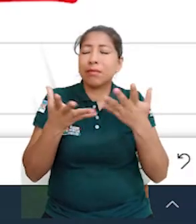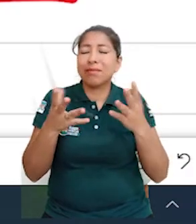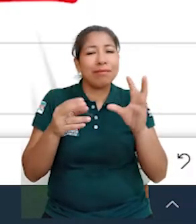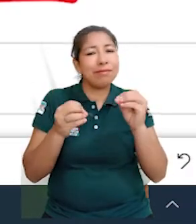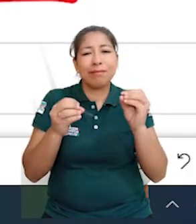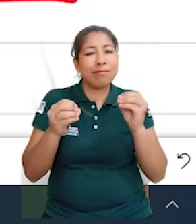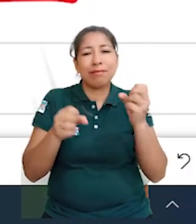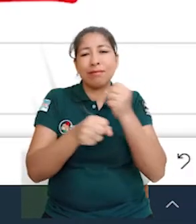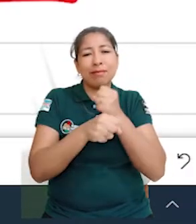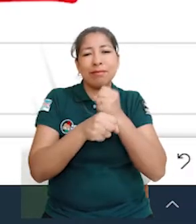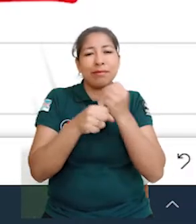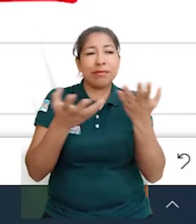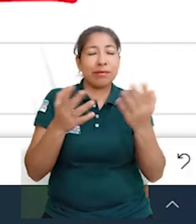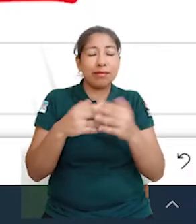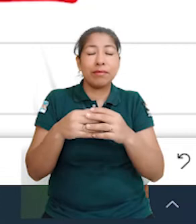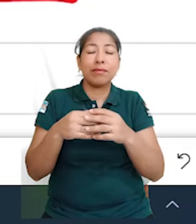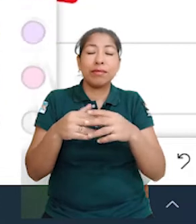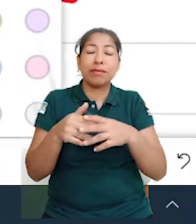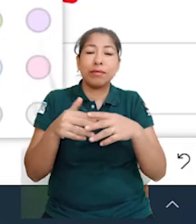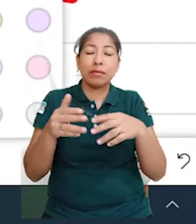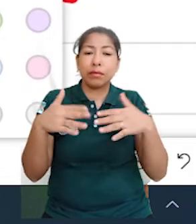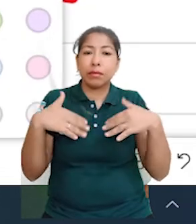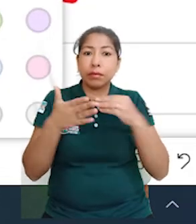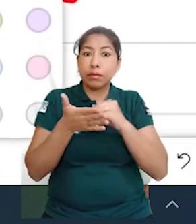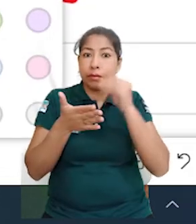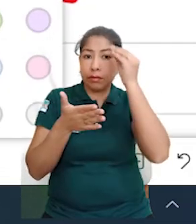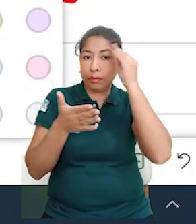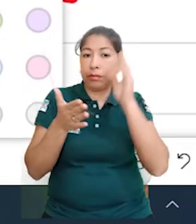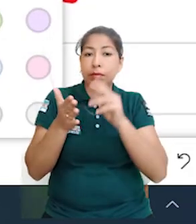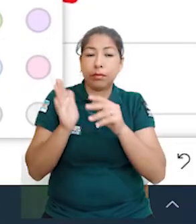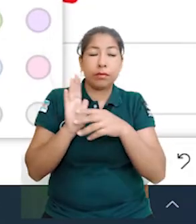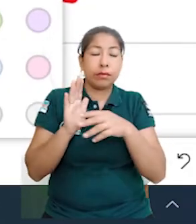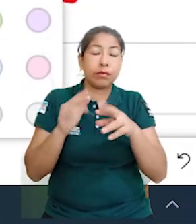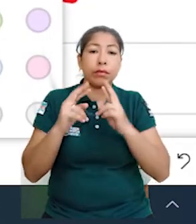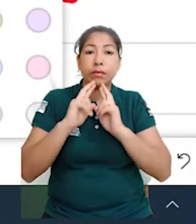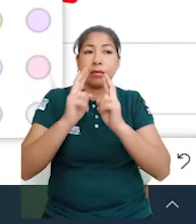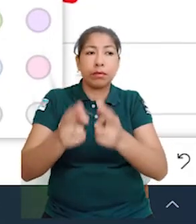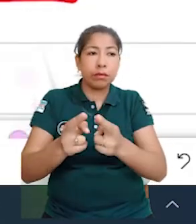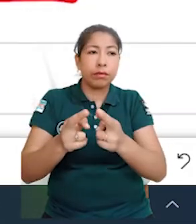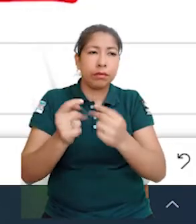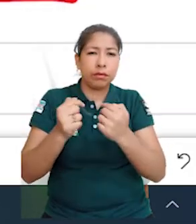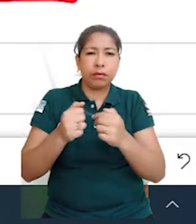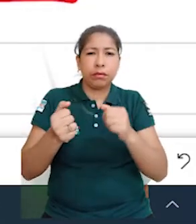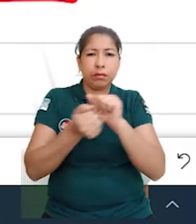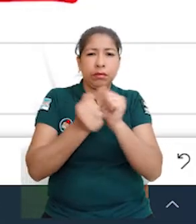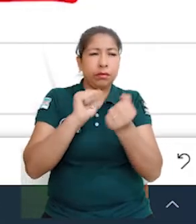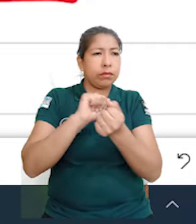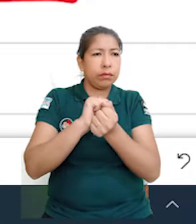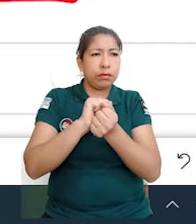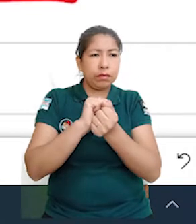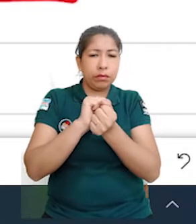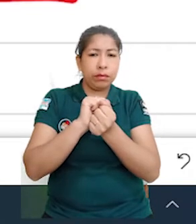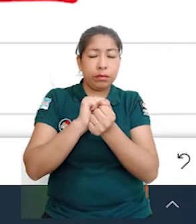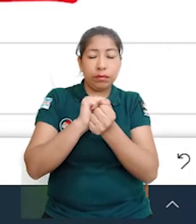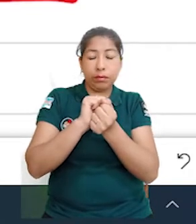calcular. Entonces, tomando en cuenta estos criterios, debemos considerar que en nuestra respuesta, al ser sustituida en la